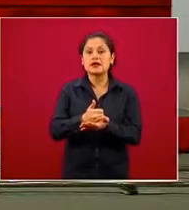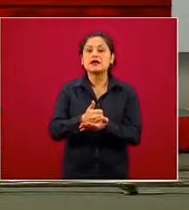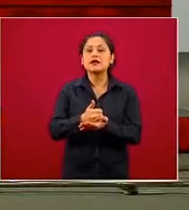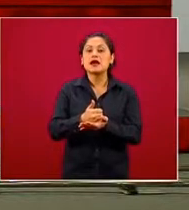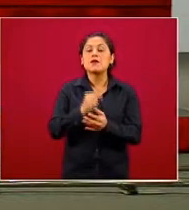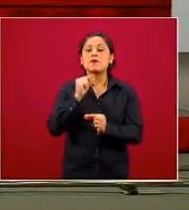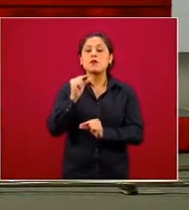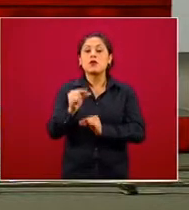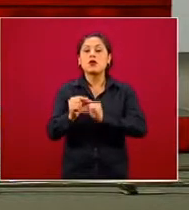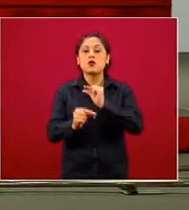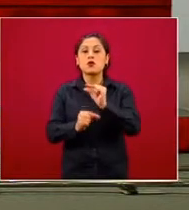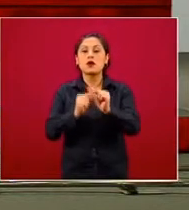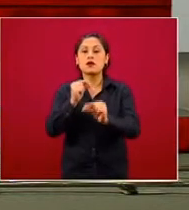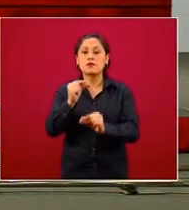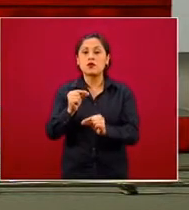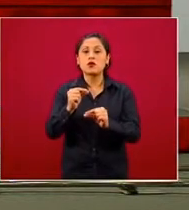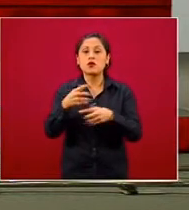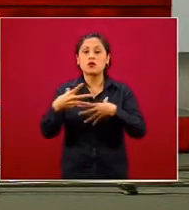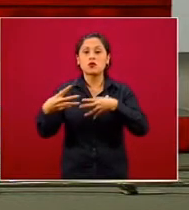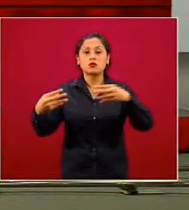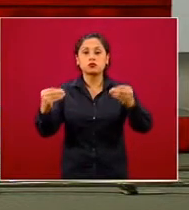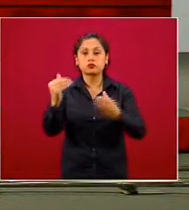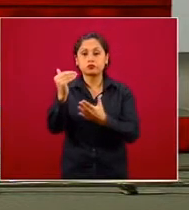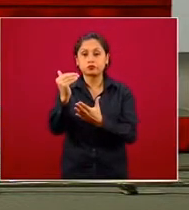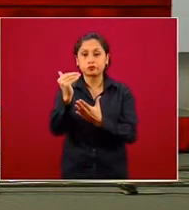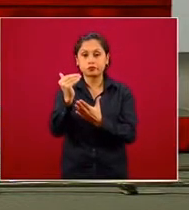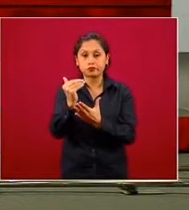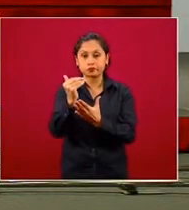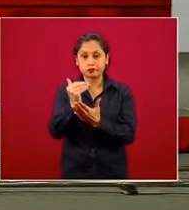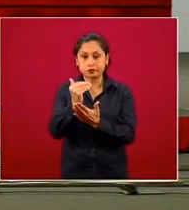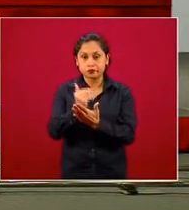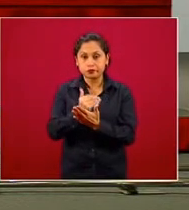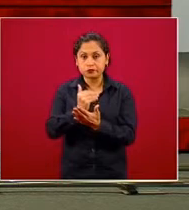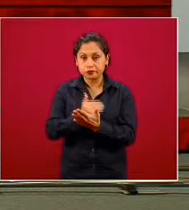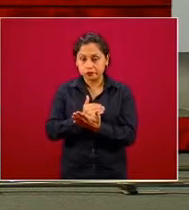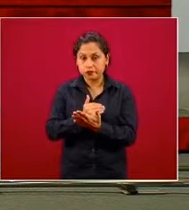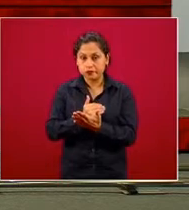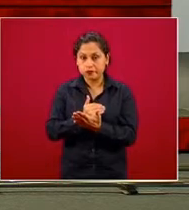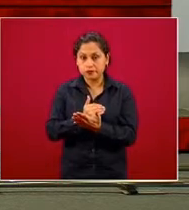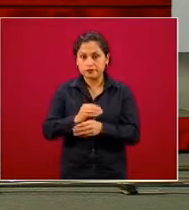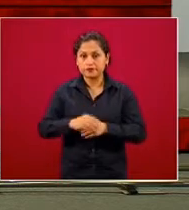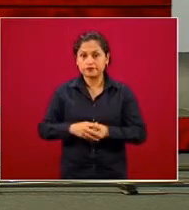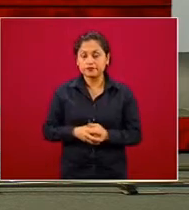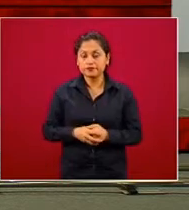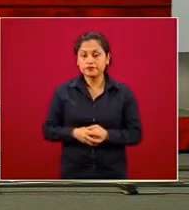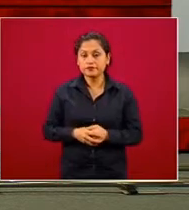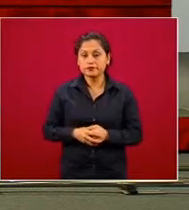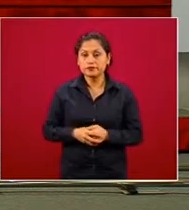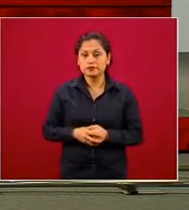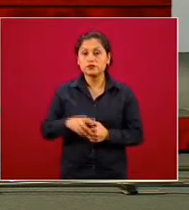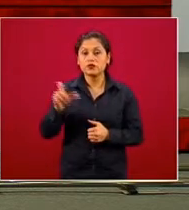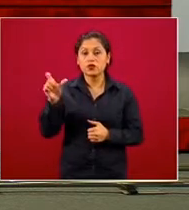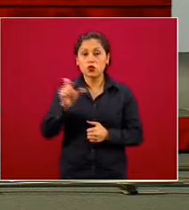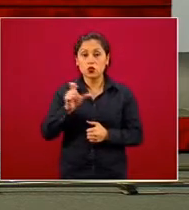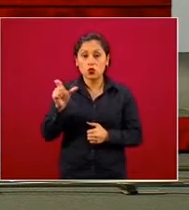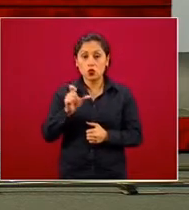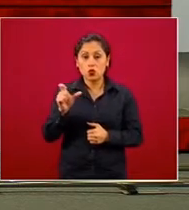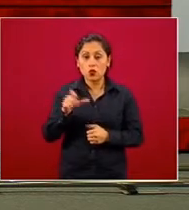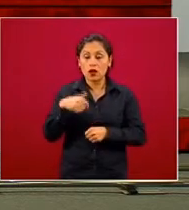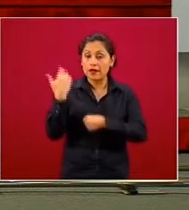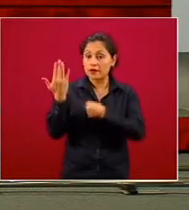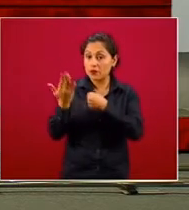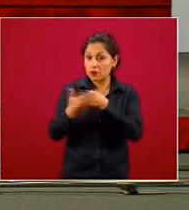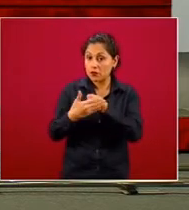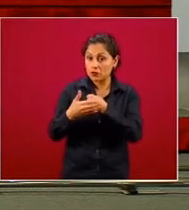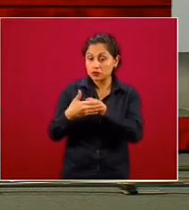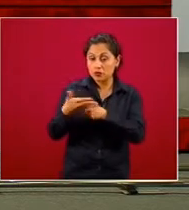México, As van a long as empezar we a get to tener have menos y small, menos y small menos y menos cases, casos, cuando lleguen a un momento que whenever precisamente we nos reach refería el like by the presidente, 20th, as the